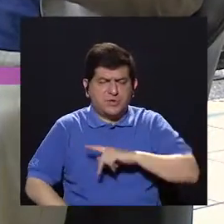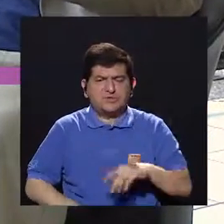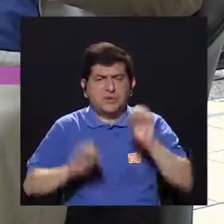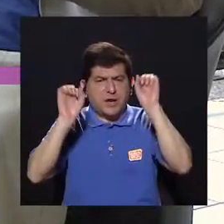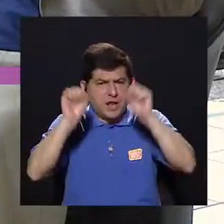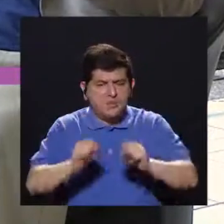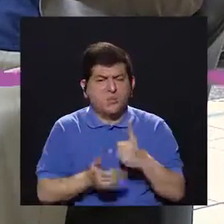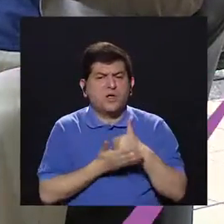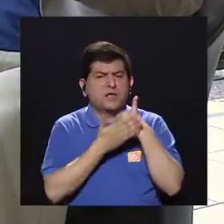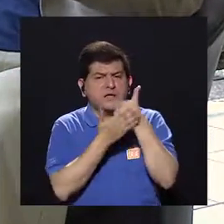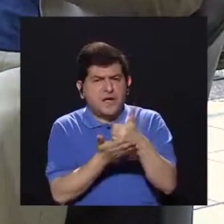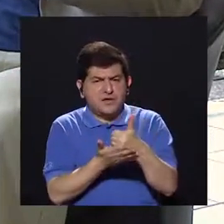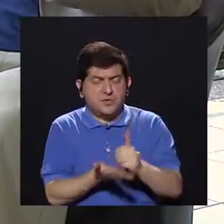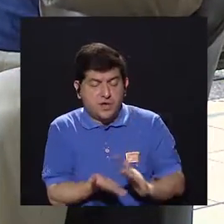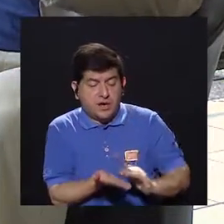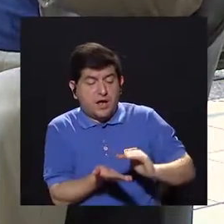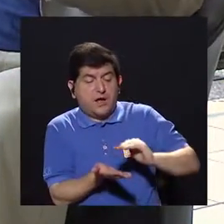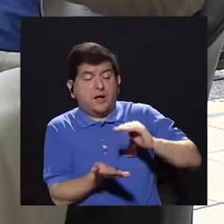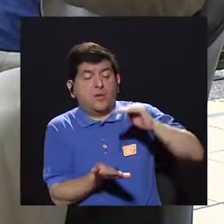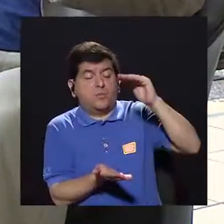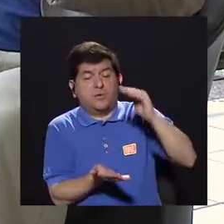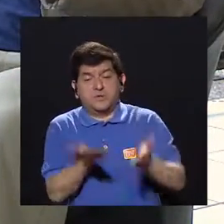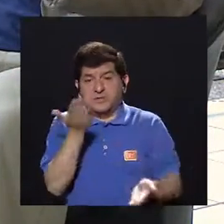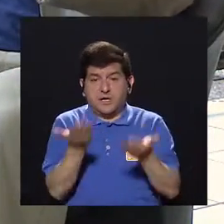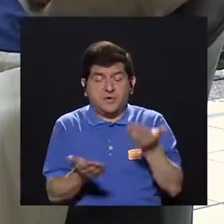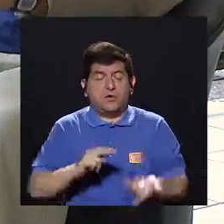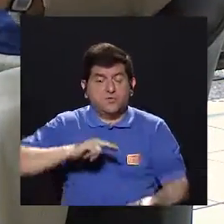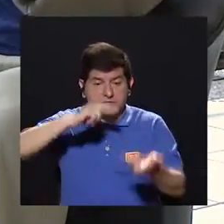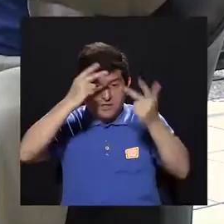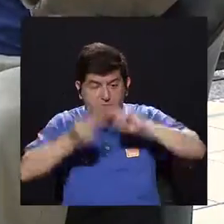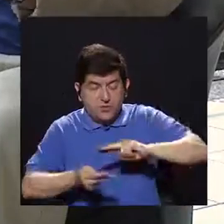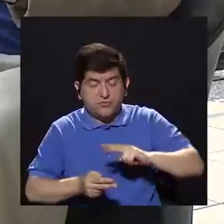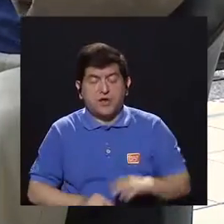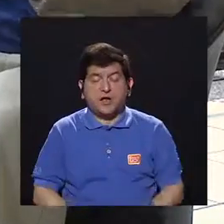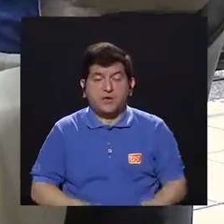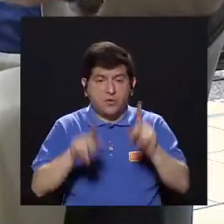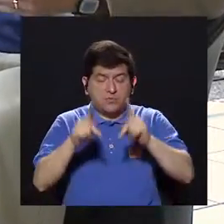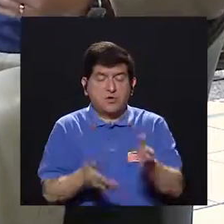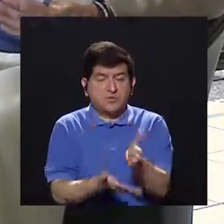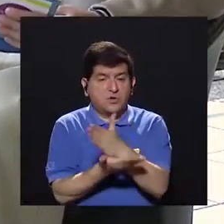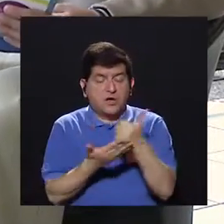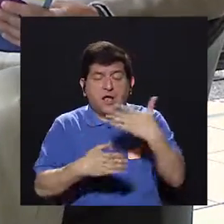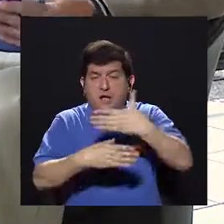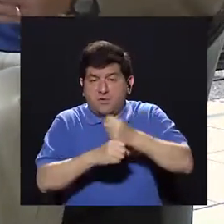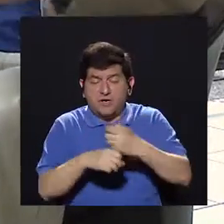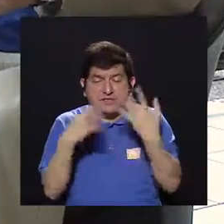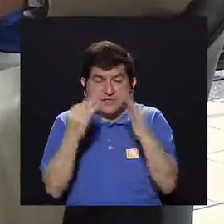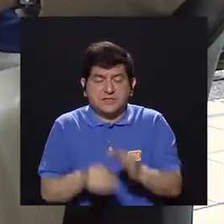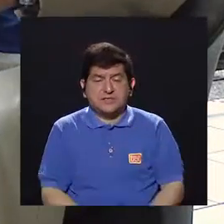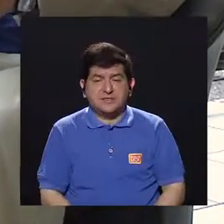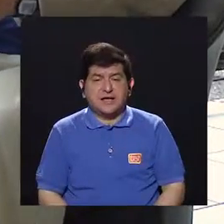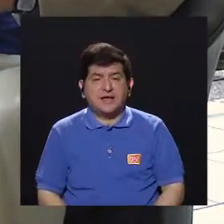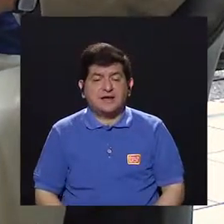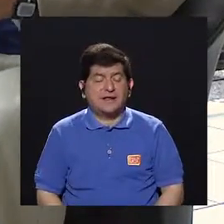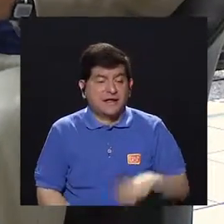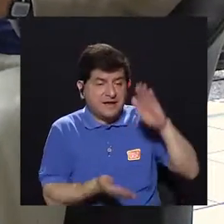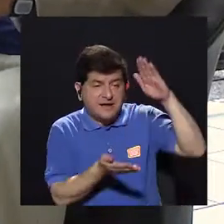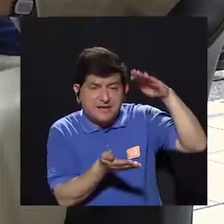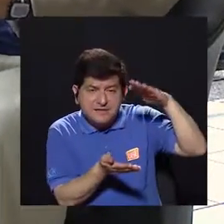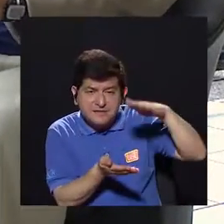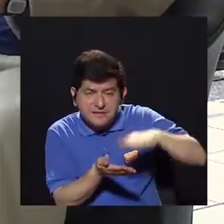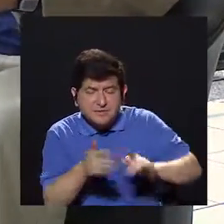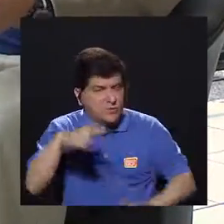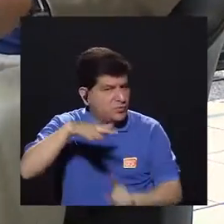nivel personal que pueda contribuir a exacerbar, o más bien, caso contrario, pueda hacer algo las personas para